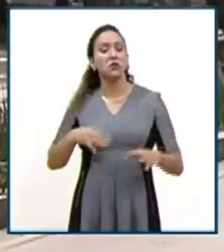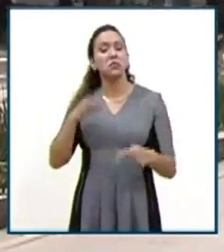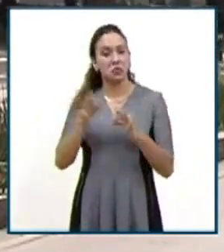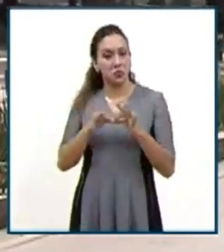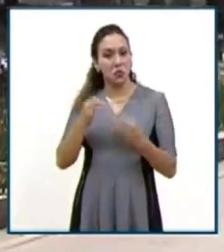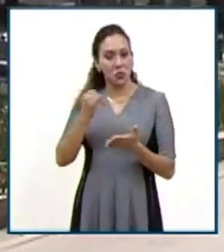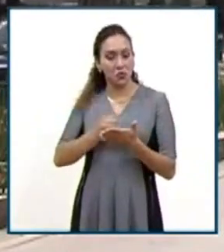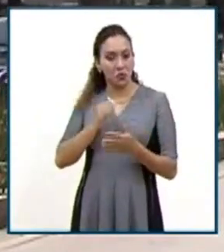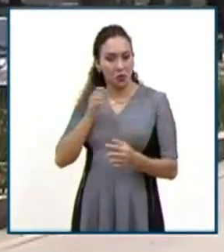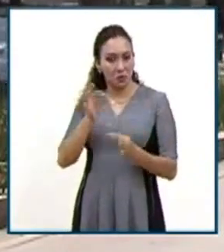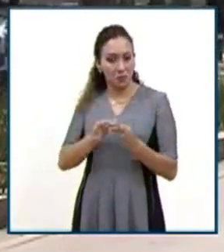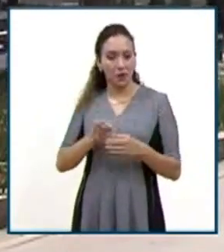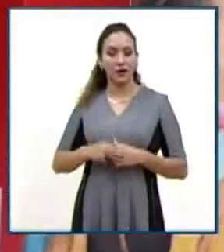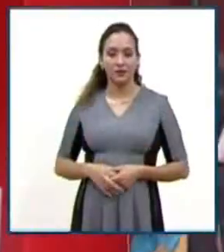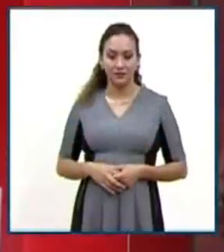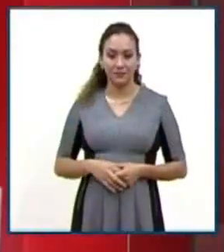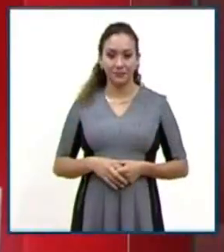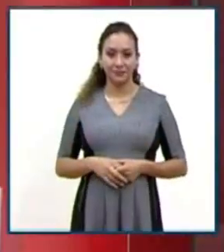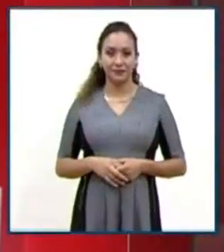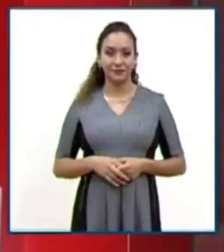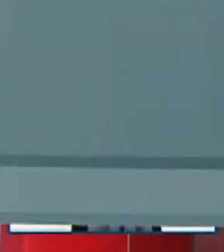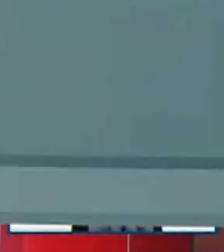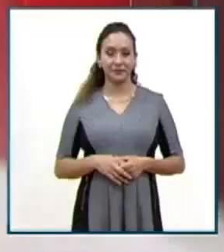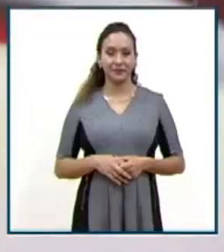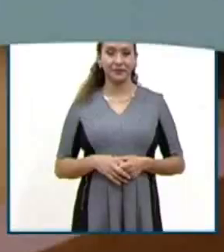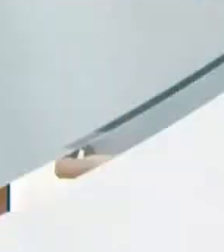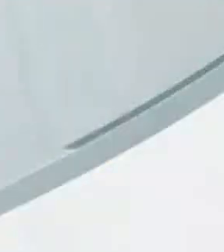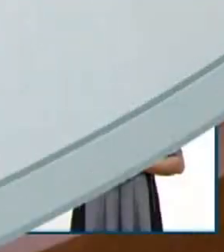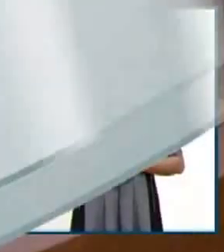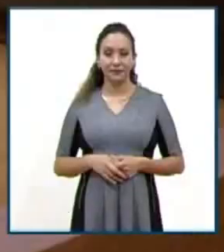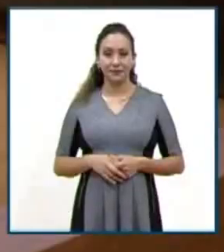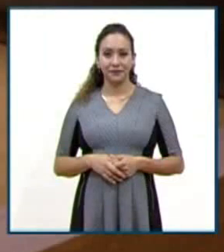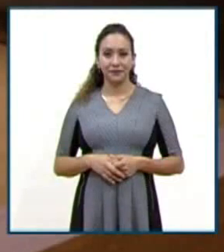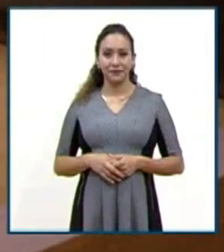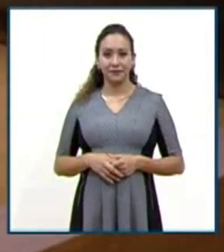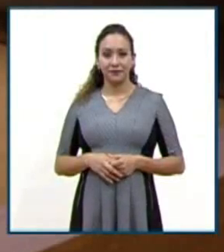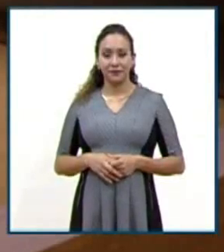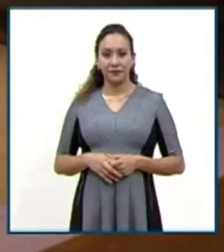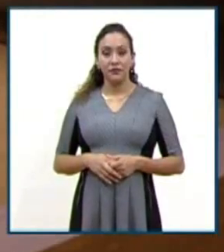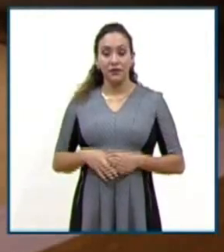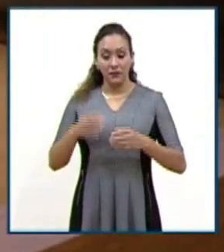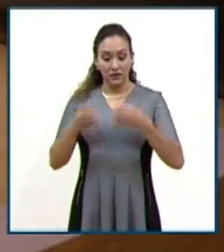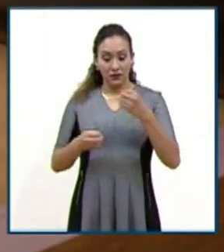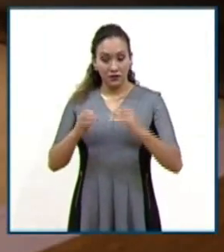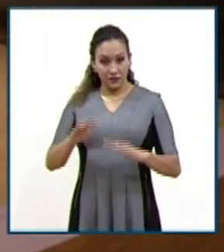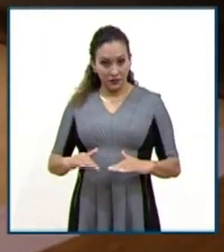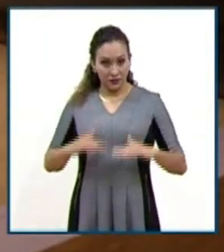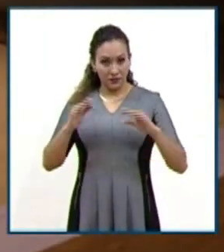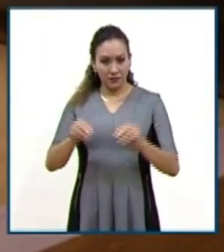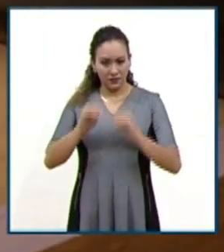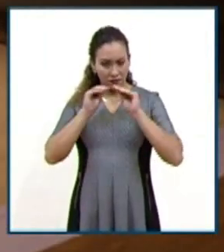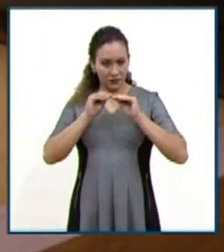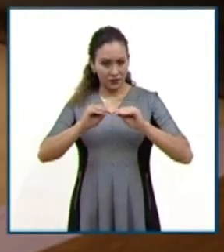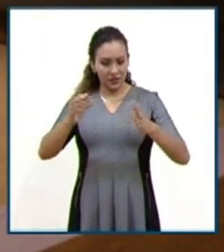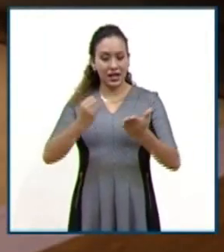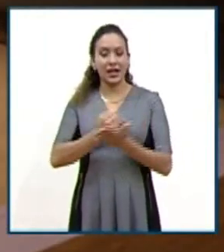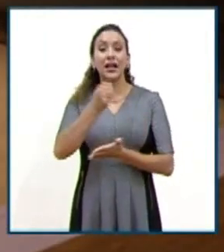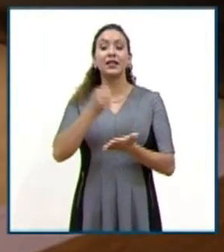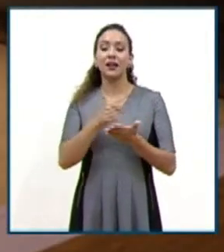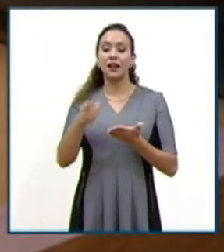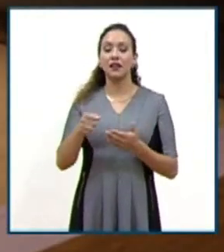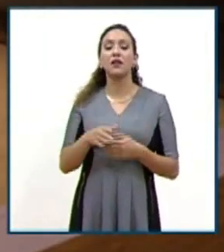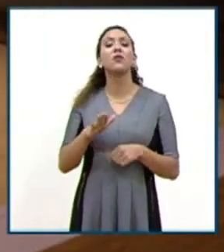justamente de las obligaciones fiscales. La Suprema Corte publicó la sentencia del Pleno, esto en la